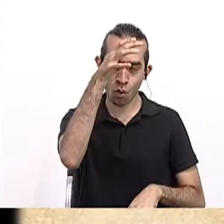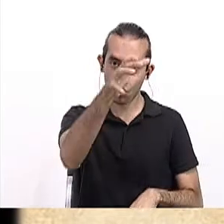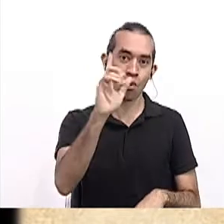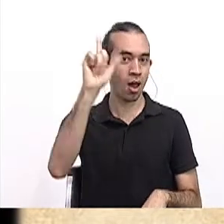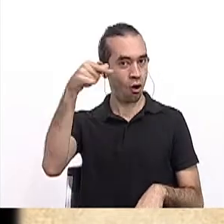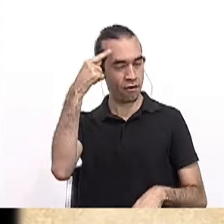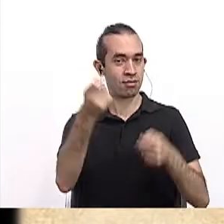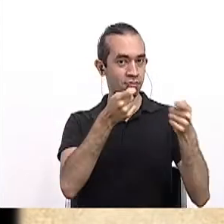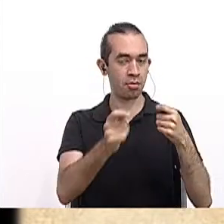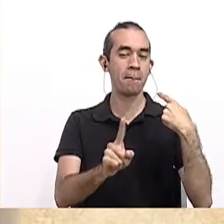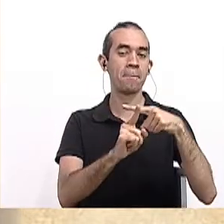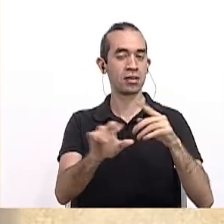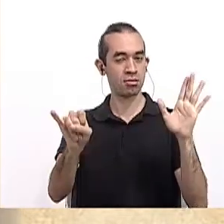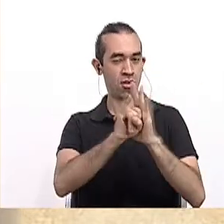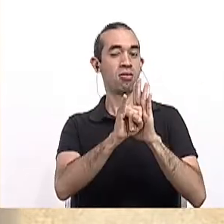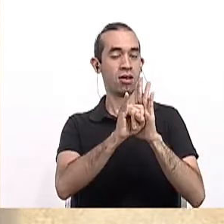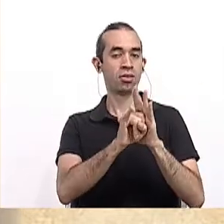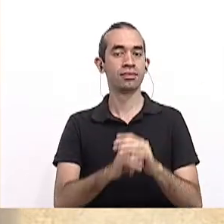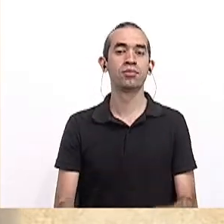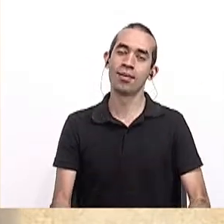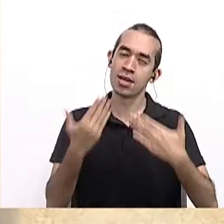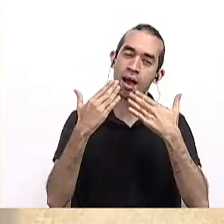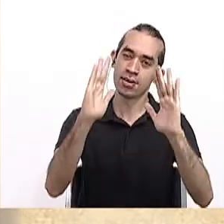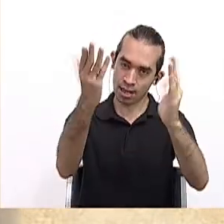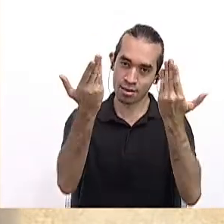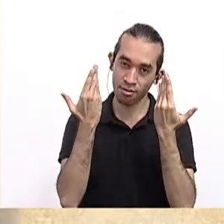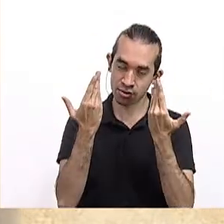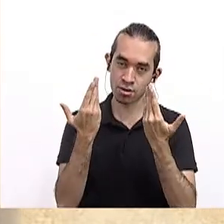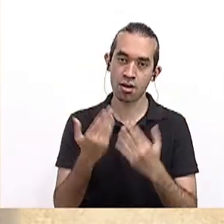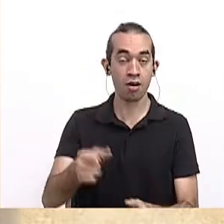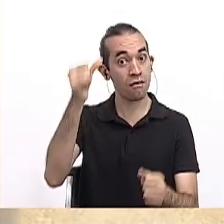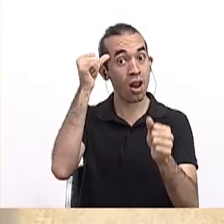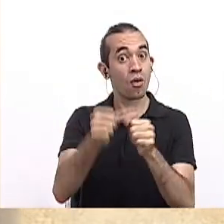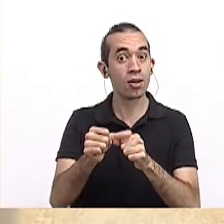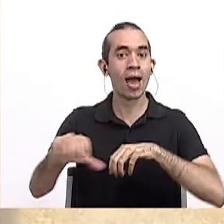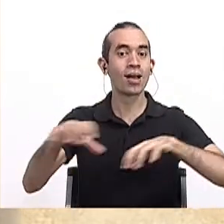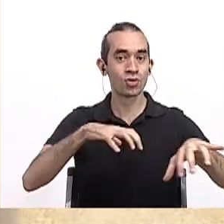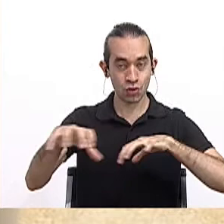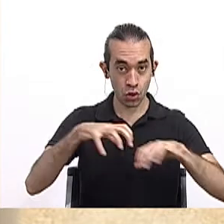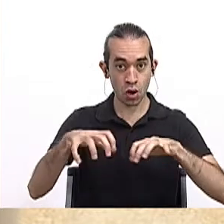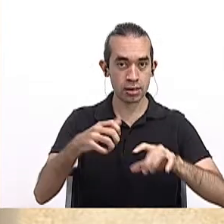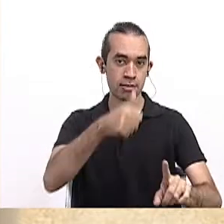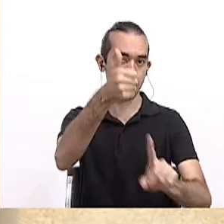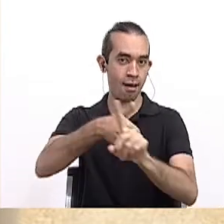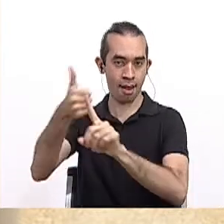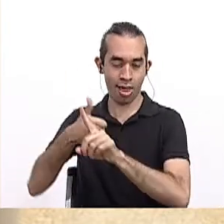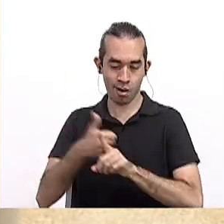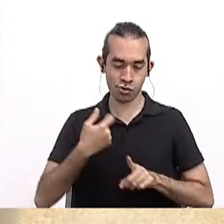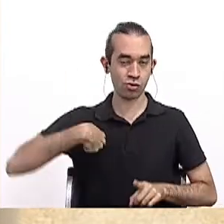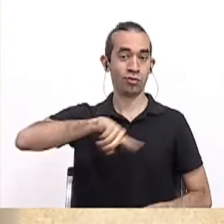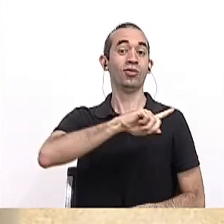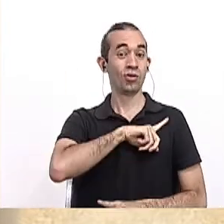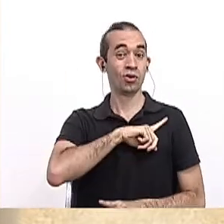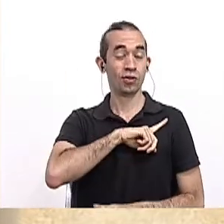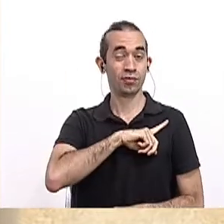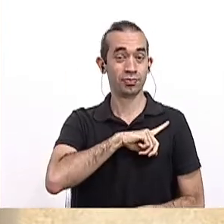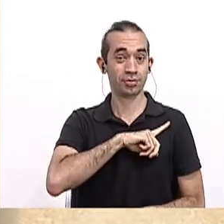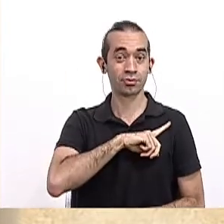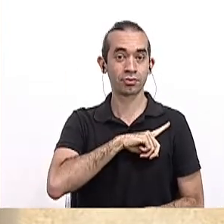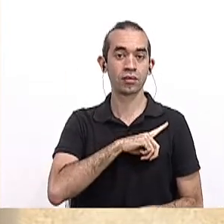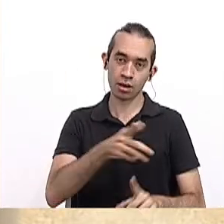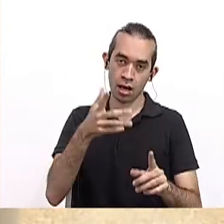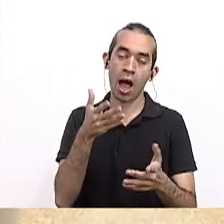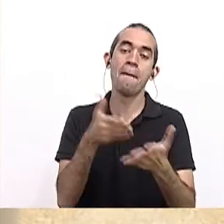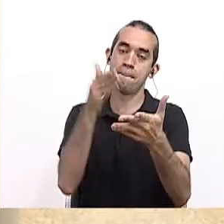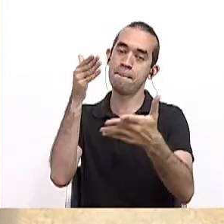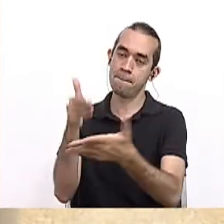e idiosincrasia. Muchas gracias por su atención y recuerden que las acciones de cada uno de todos nosotros tienen un